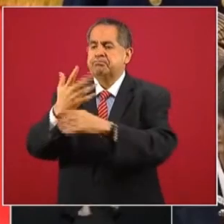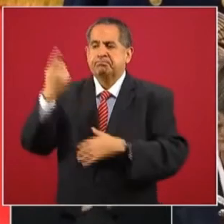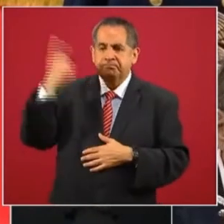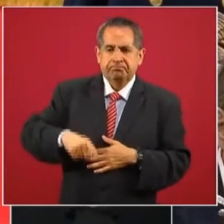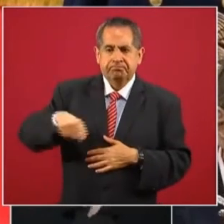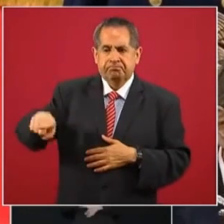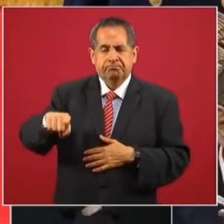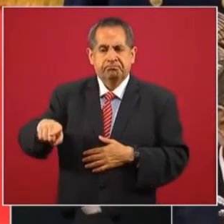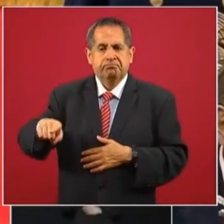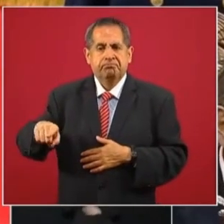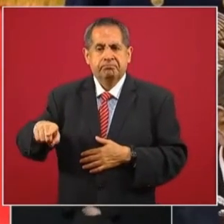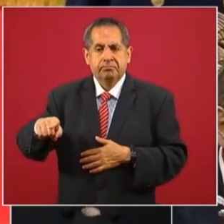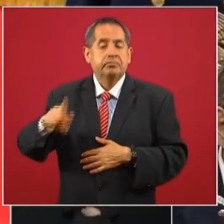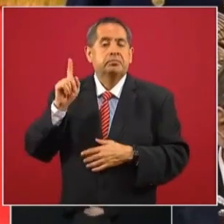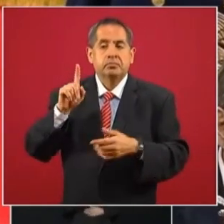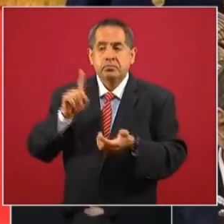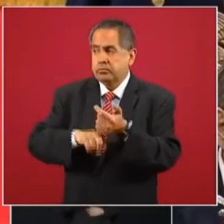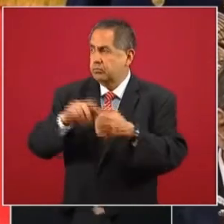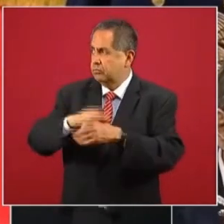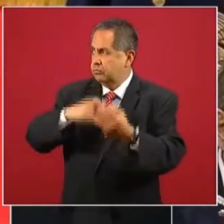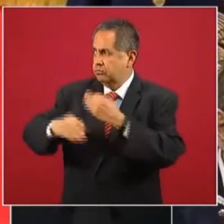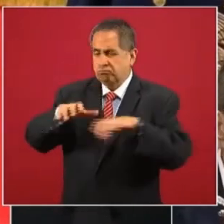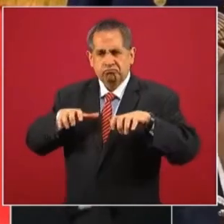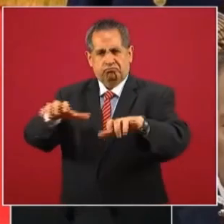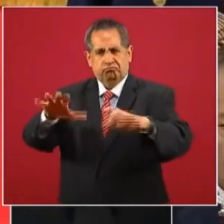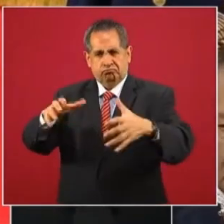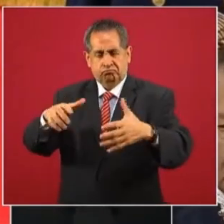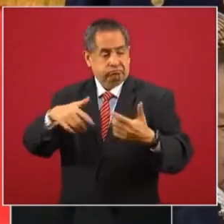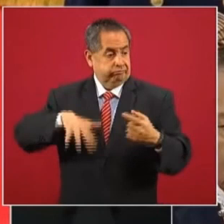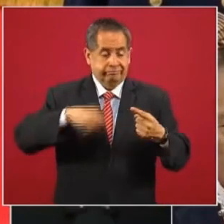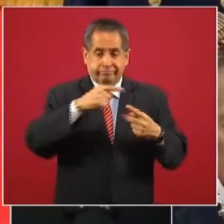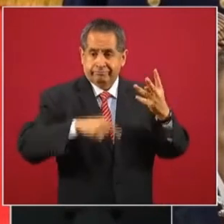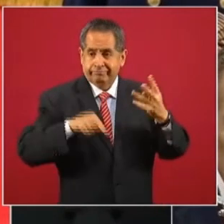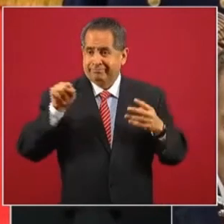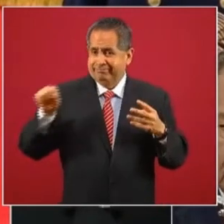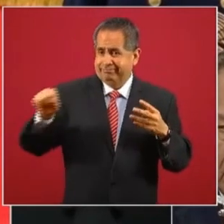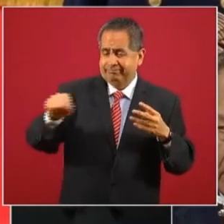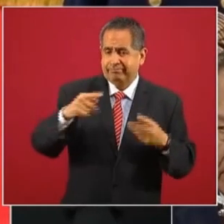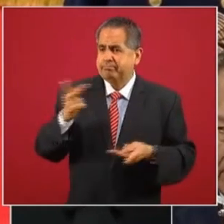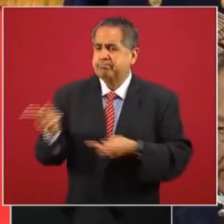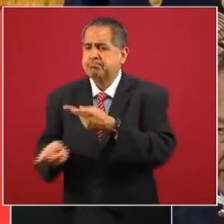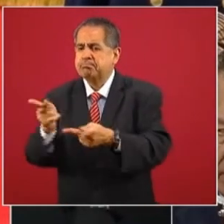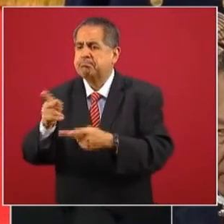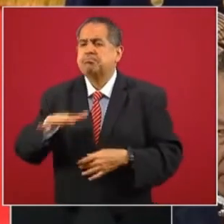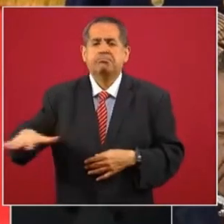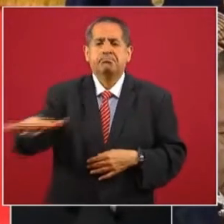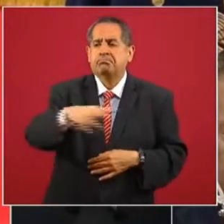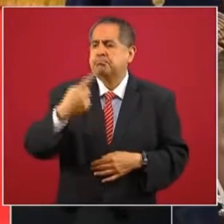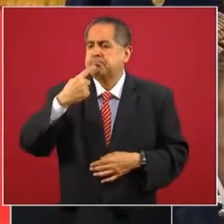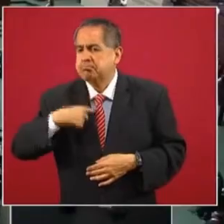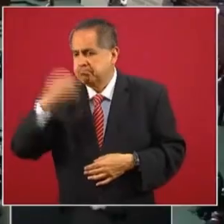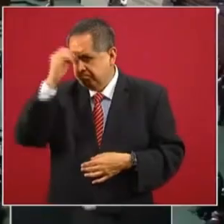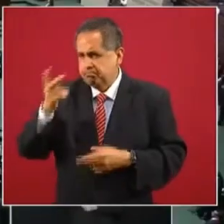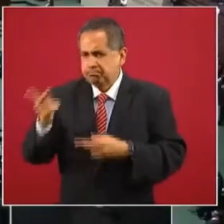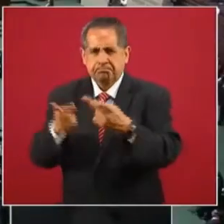porque todos estos asuntos se van a consultar a los ciudadanos.